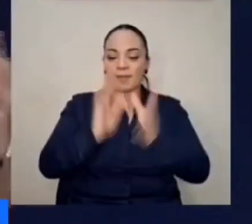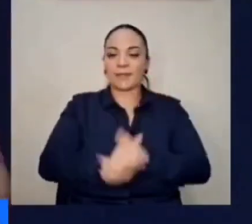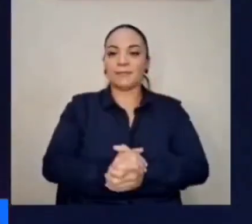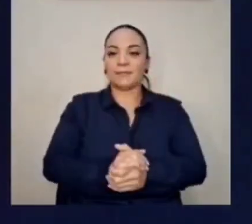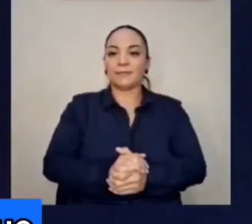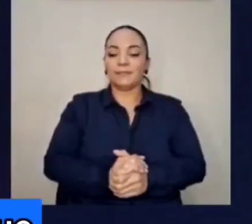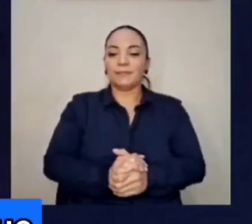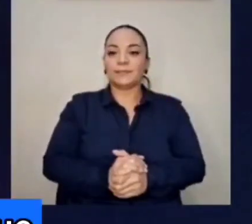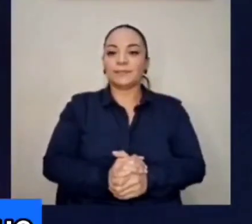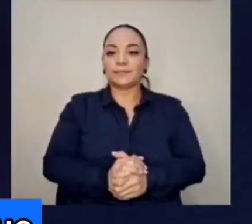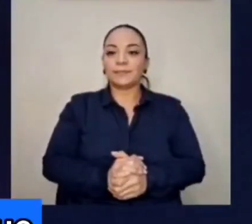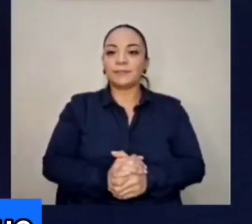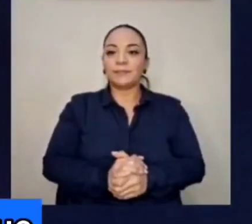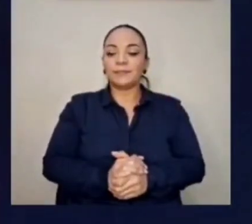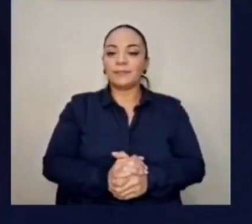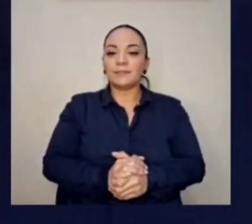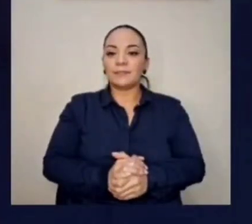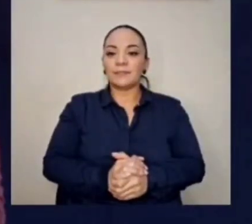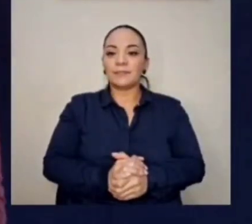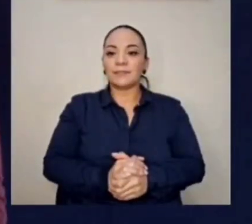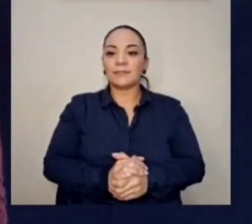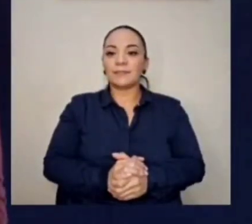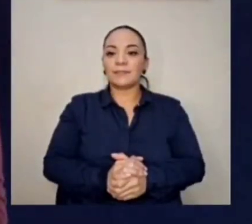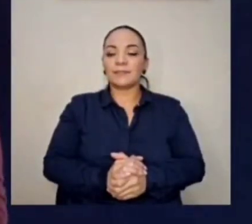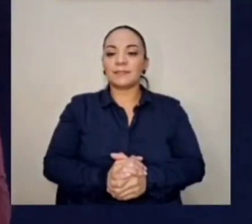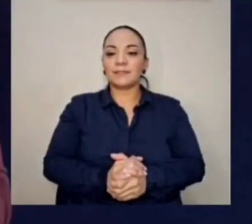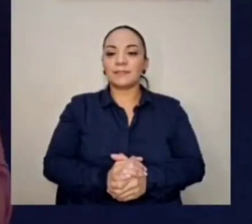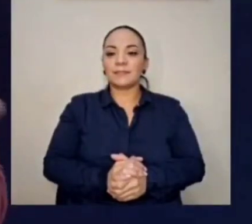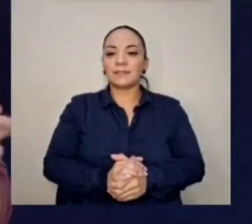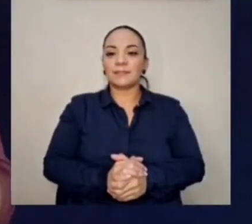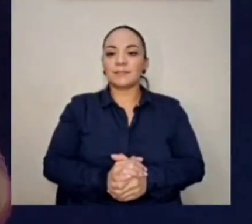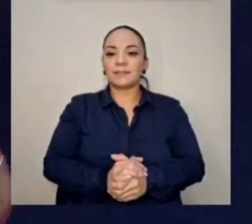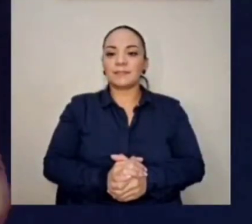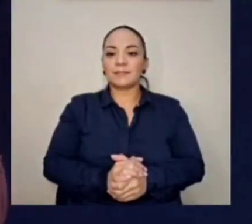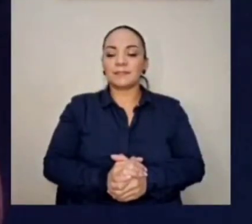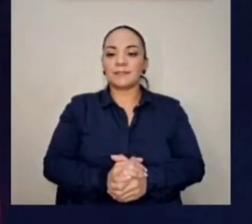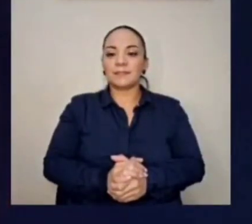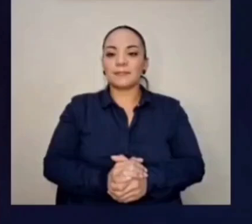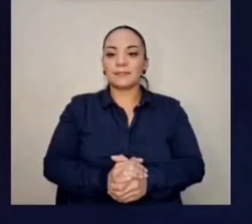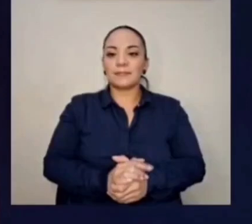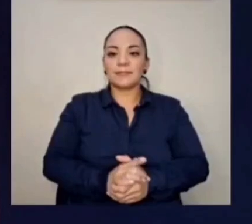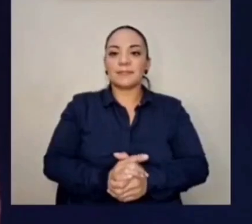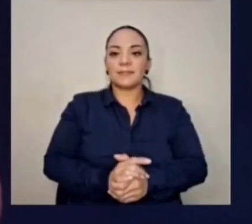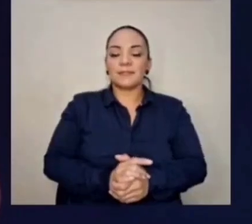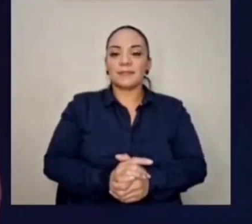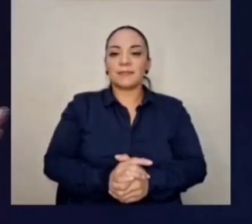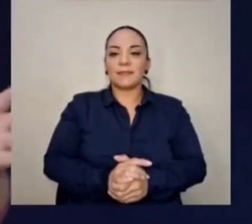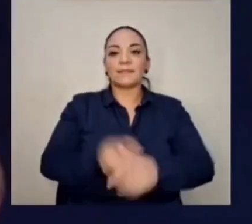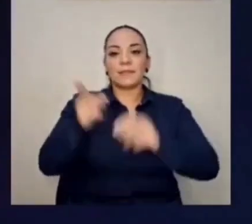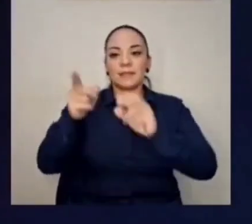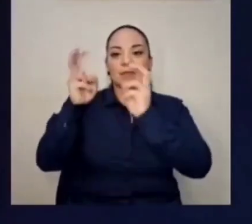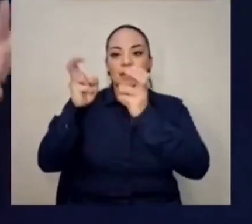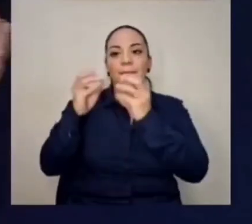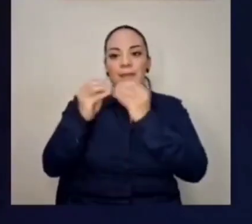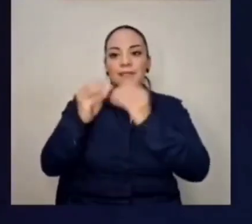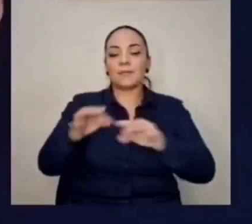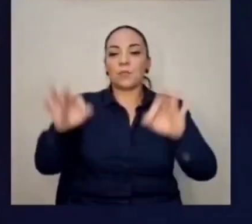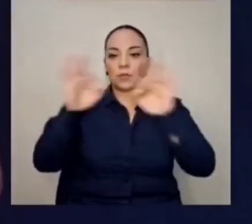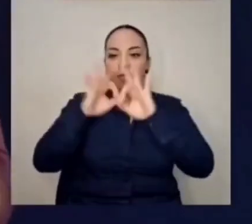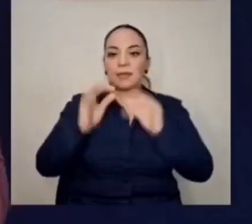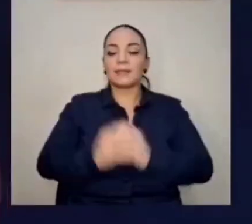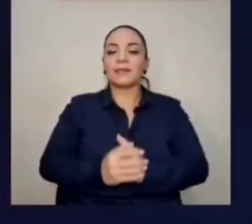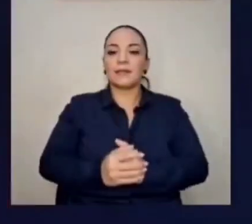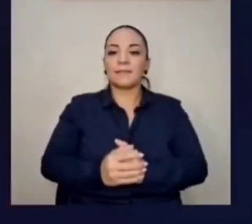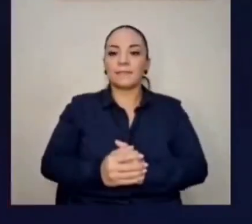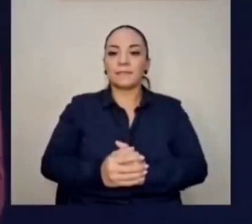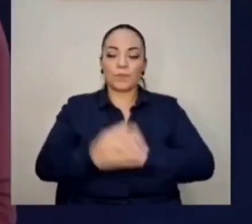Ahora que vinimos a ver este tema, que creo que es el más apremiante en cuanto